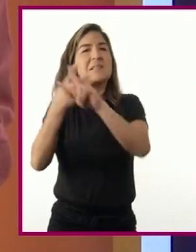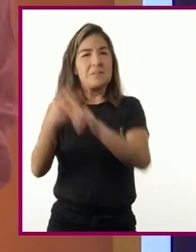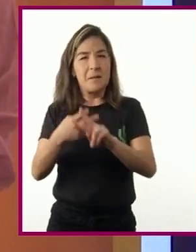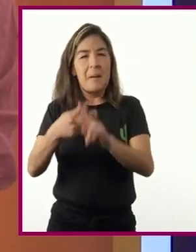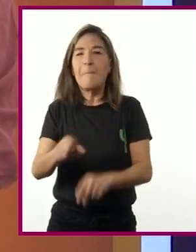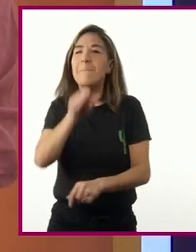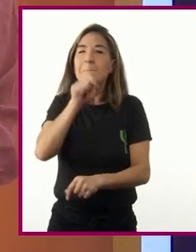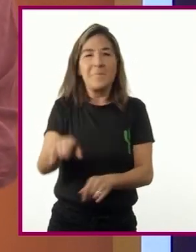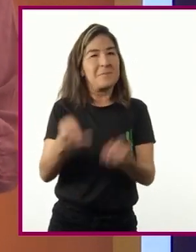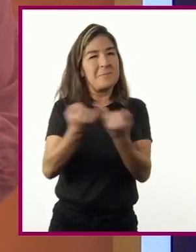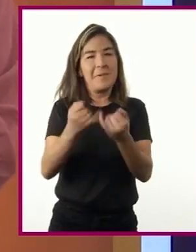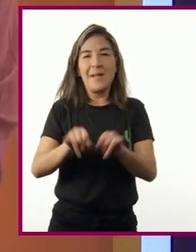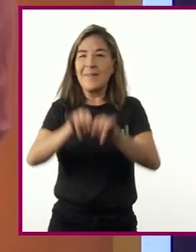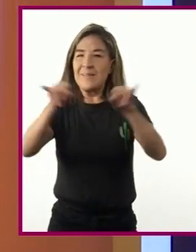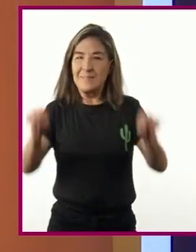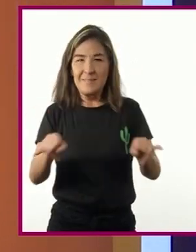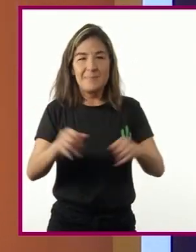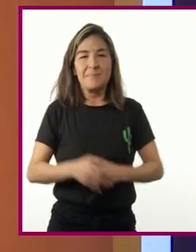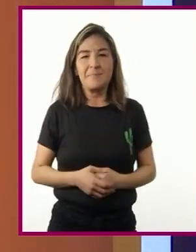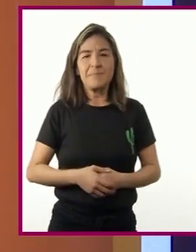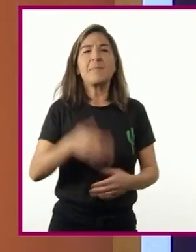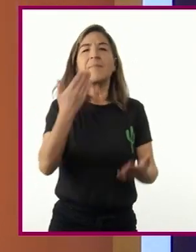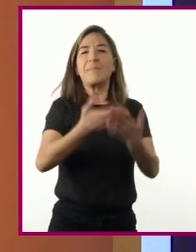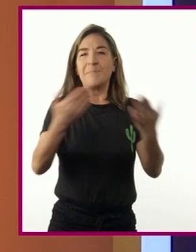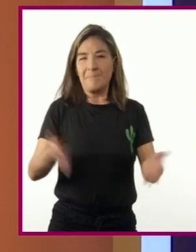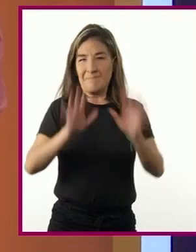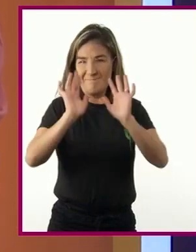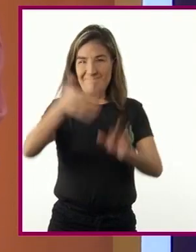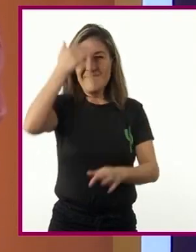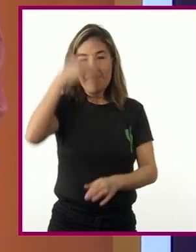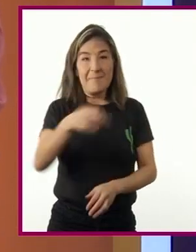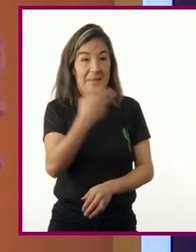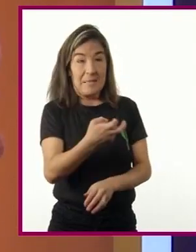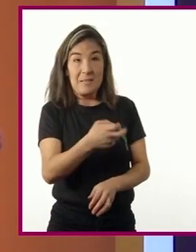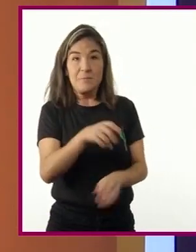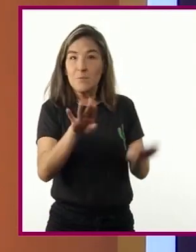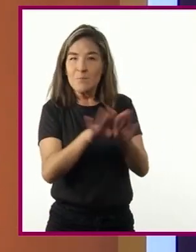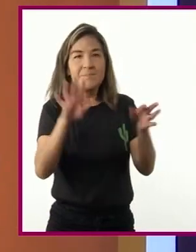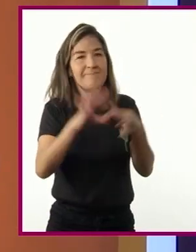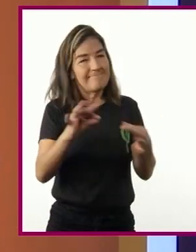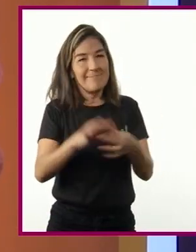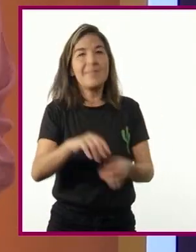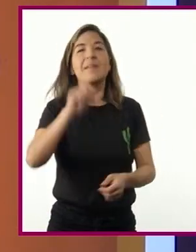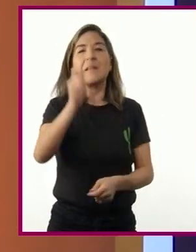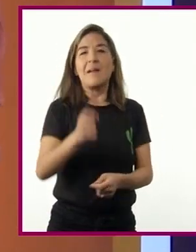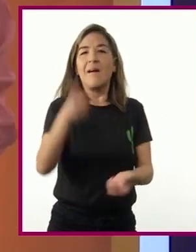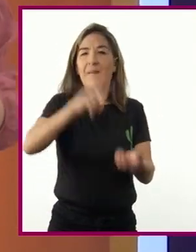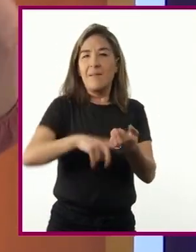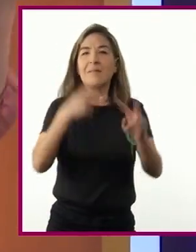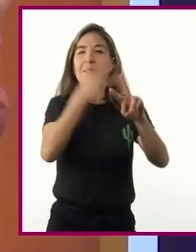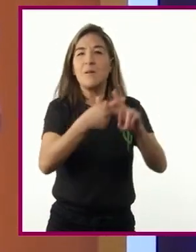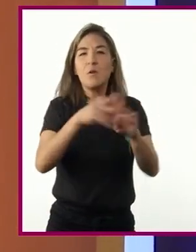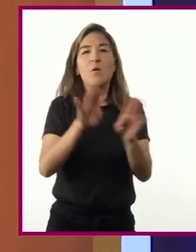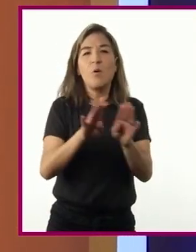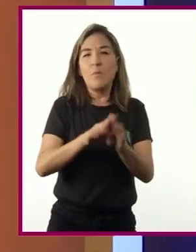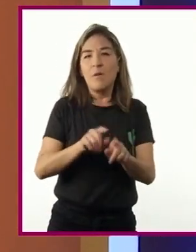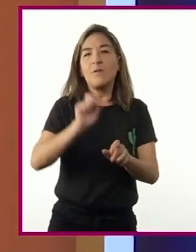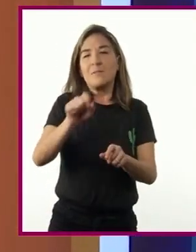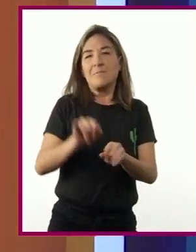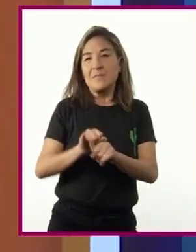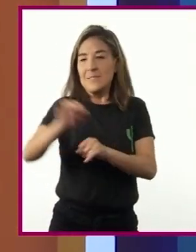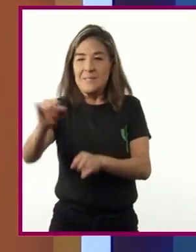la misma distancia. Ahora ya sabemos que esto no es de esa manera, y las estrellas se encuentran a distancias